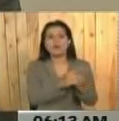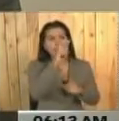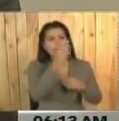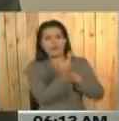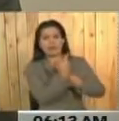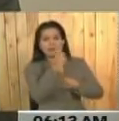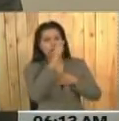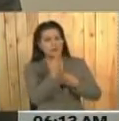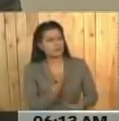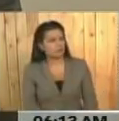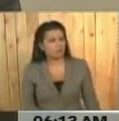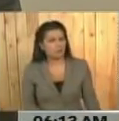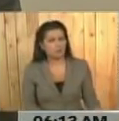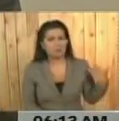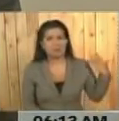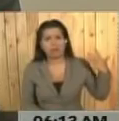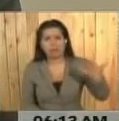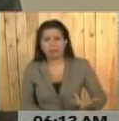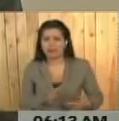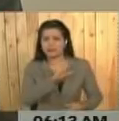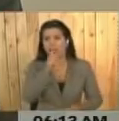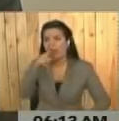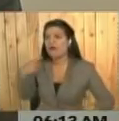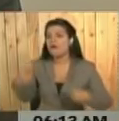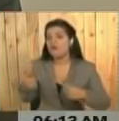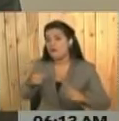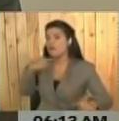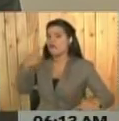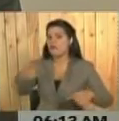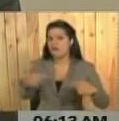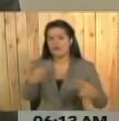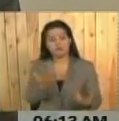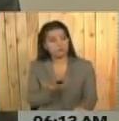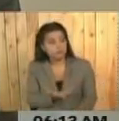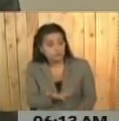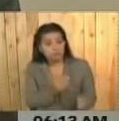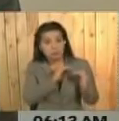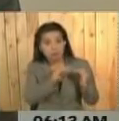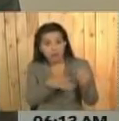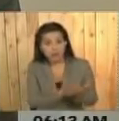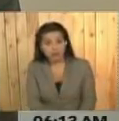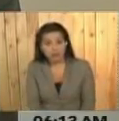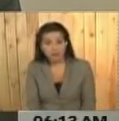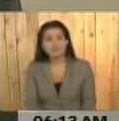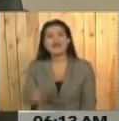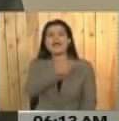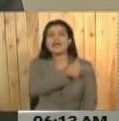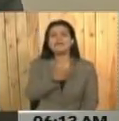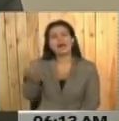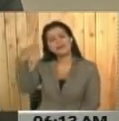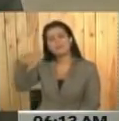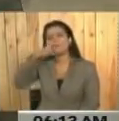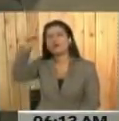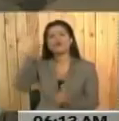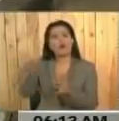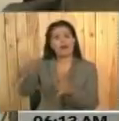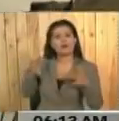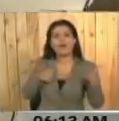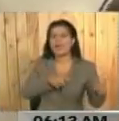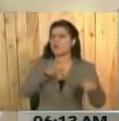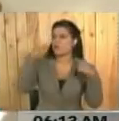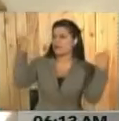cuándo desde cuándo nos tienen amenazados ellos desde desde que el presidente maduro ganó están eh haciéndole una